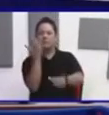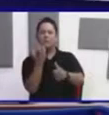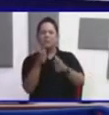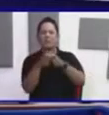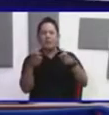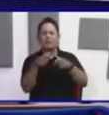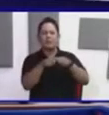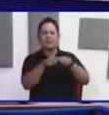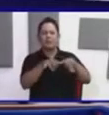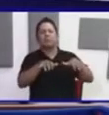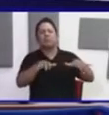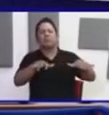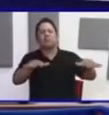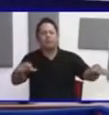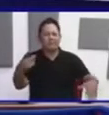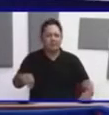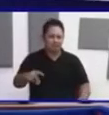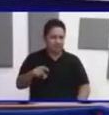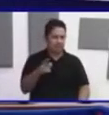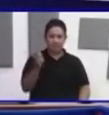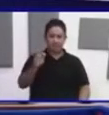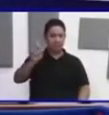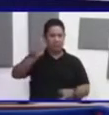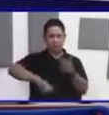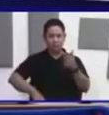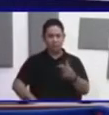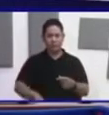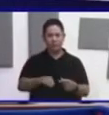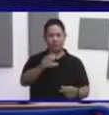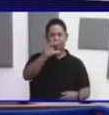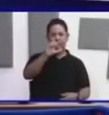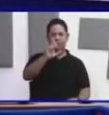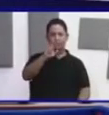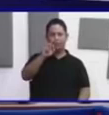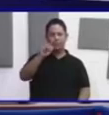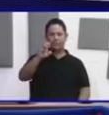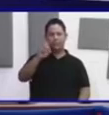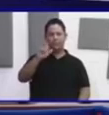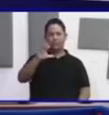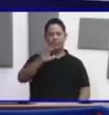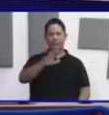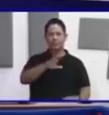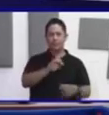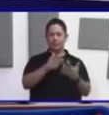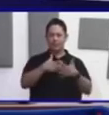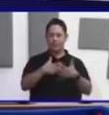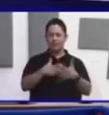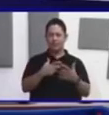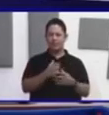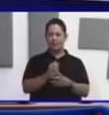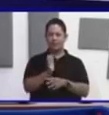Nosotros inclusive con Sermédica hablamos sobre caso de una persona que tenemos un